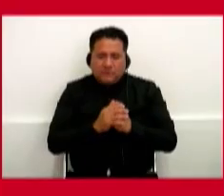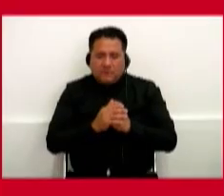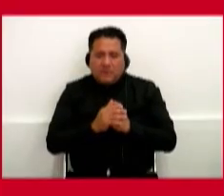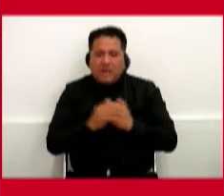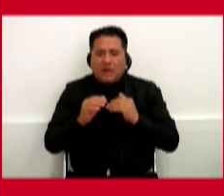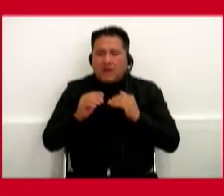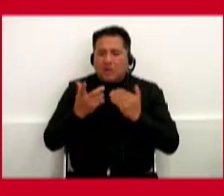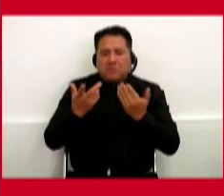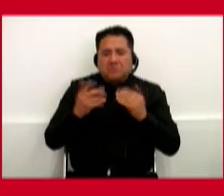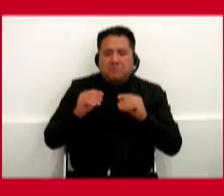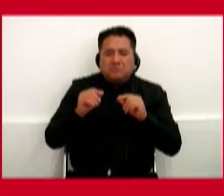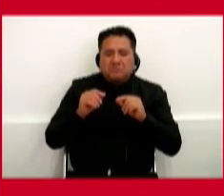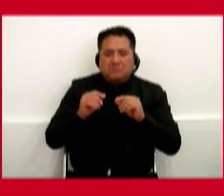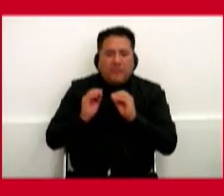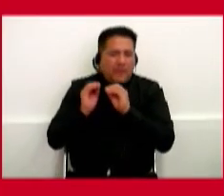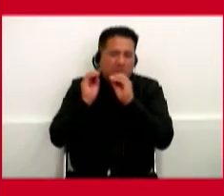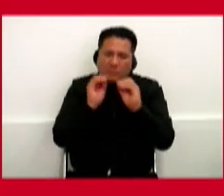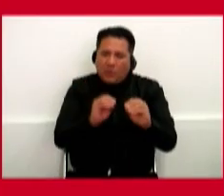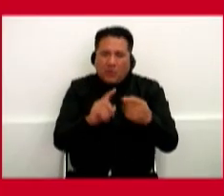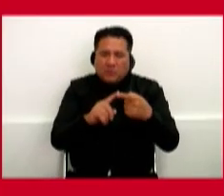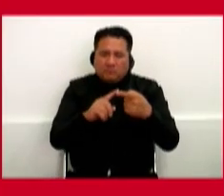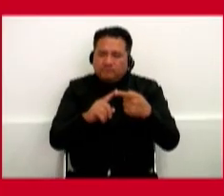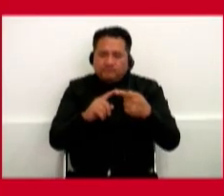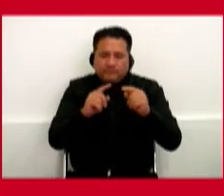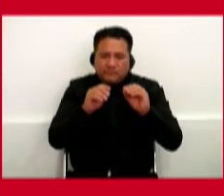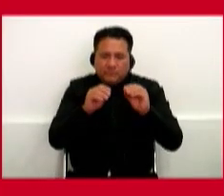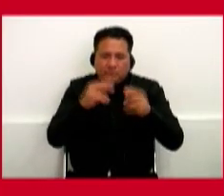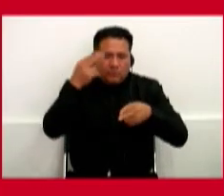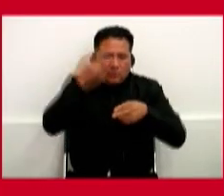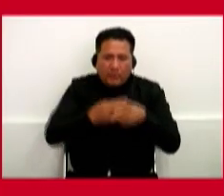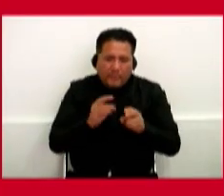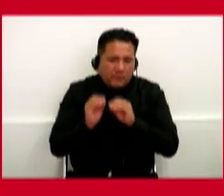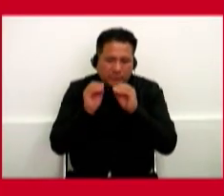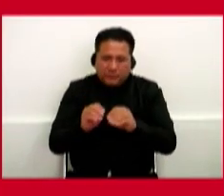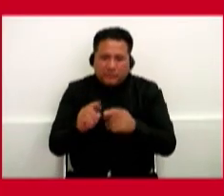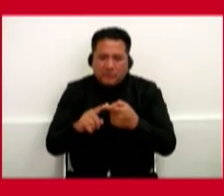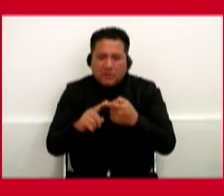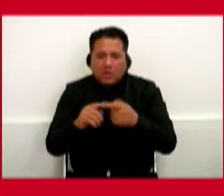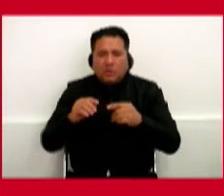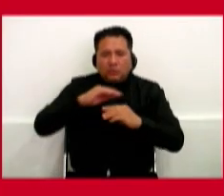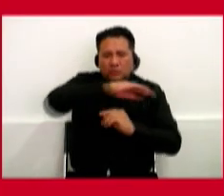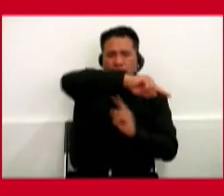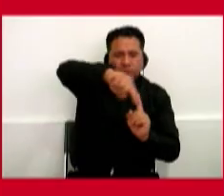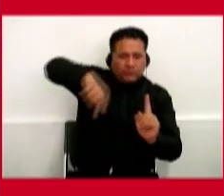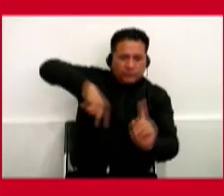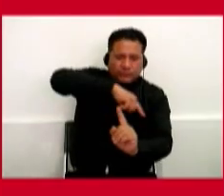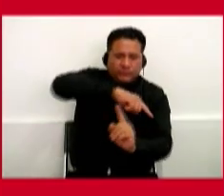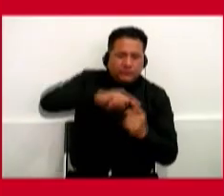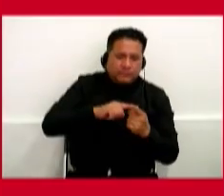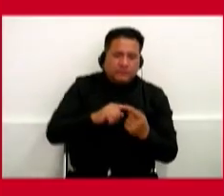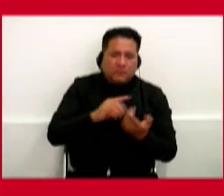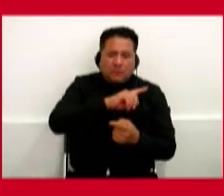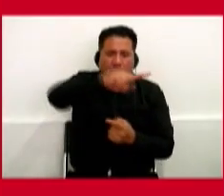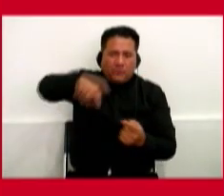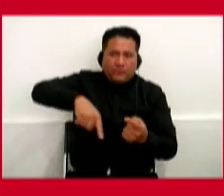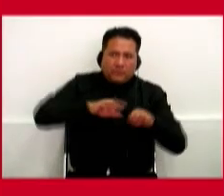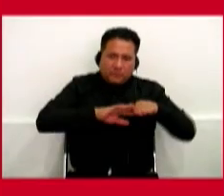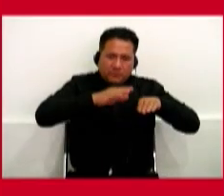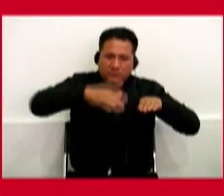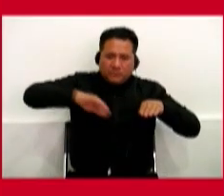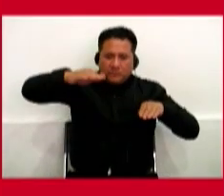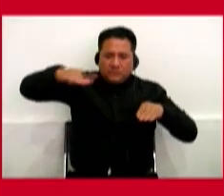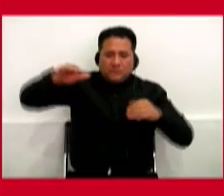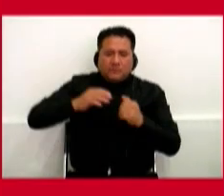modelo, definir las características del mallado, definir las condiciones de contorno. verificar la asignación de la